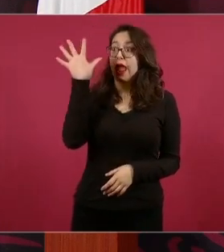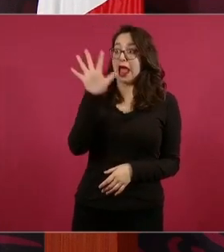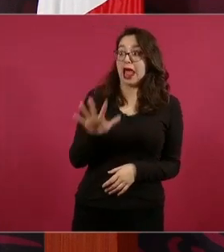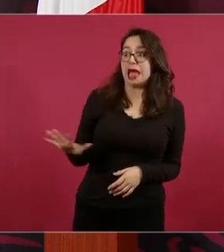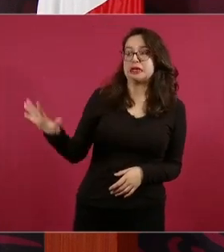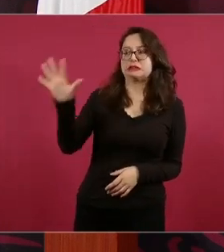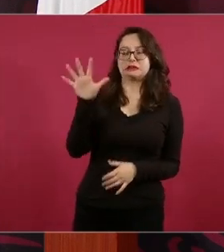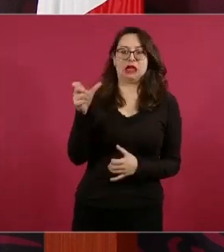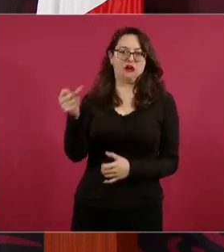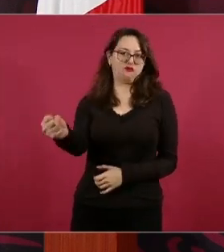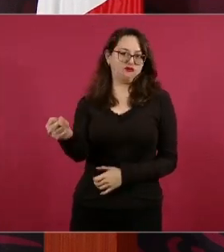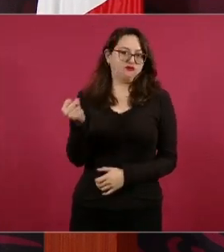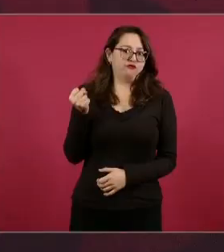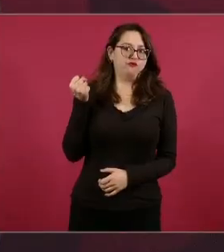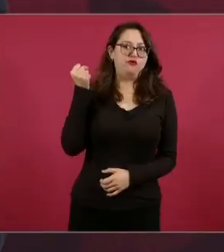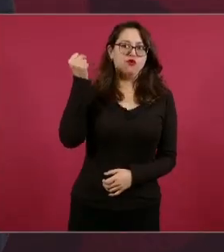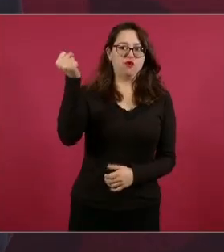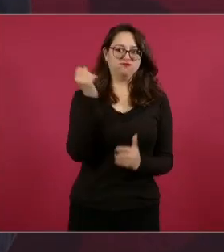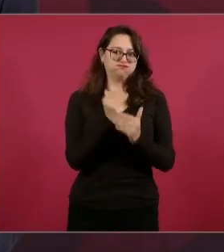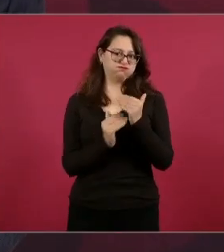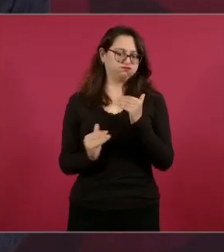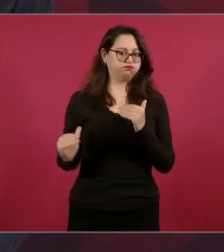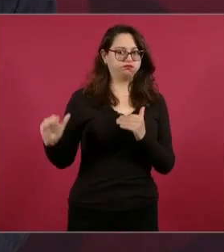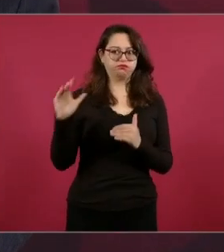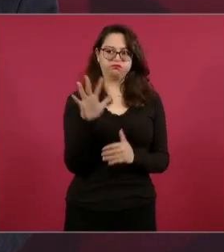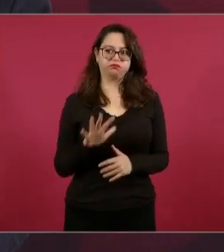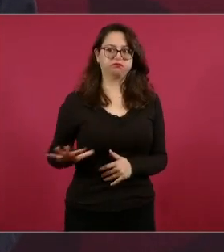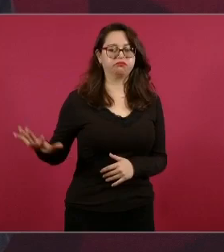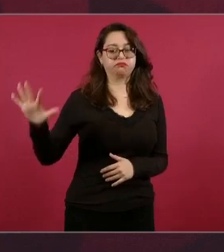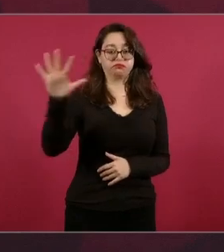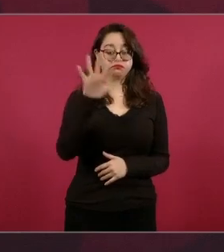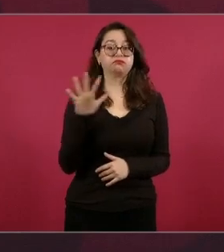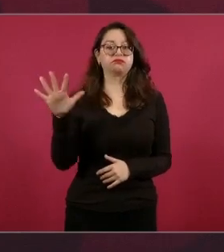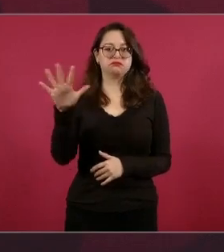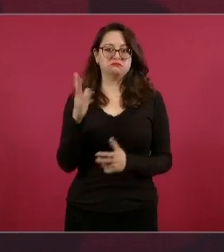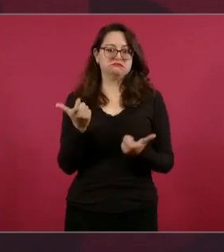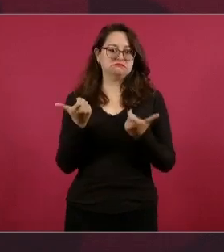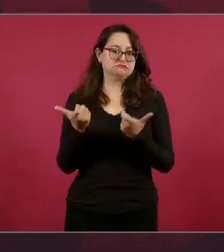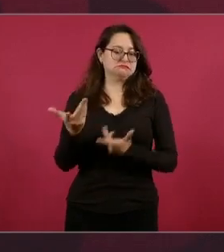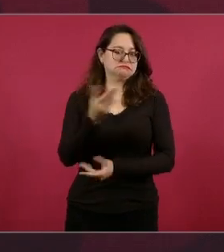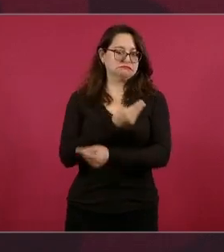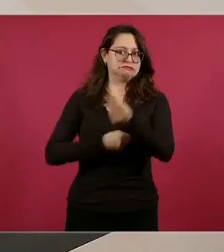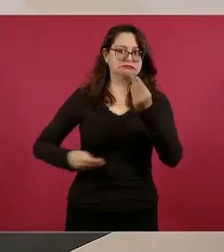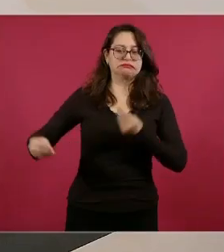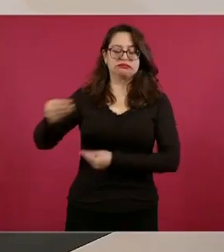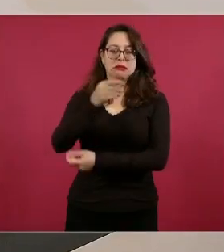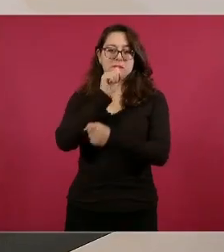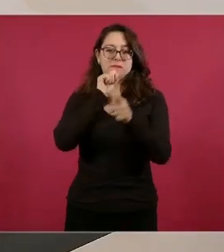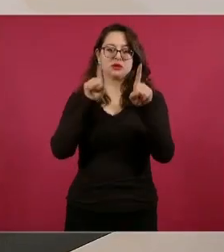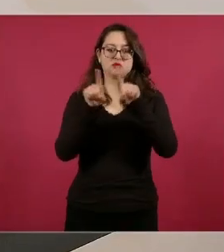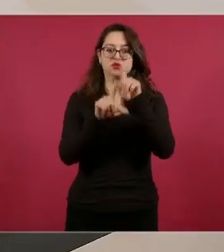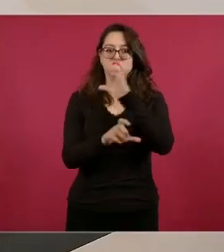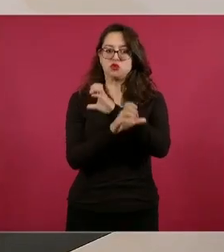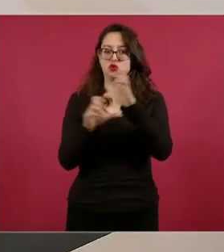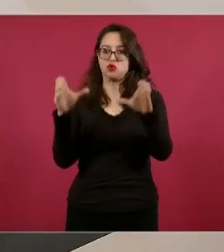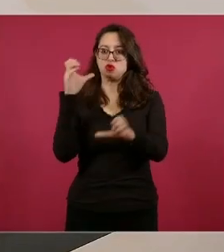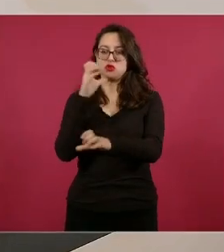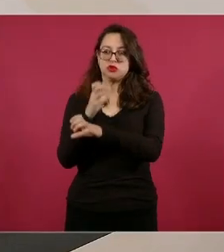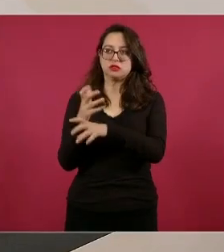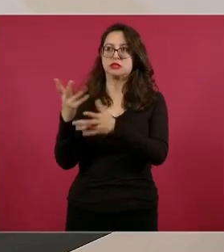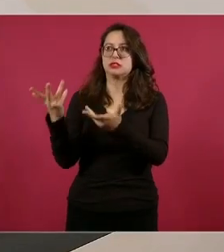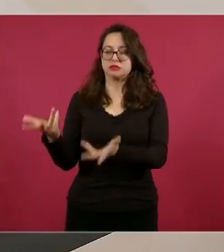y tienen más movimiento de mercancías los puertos del